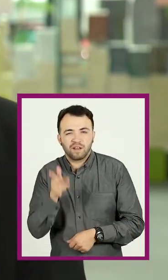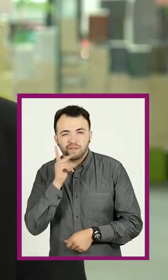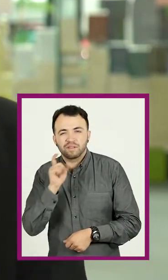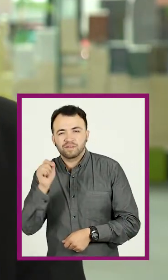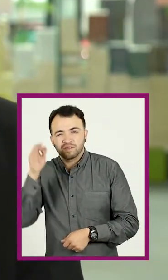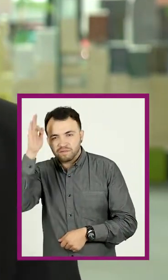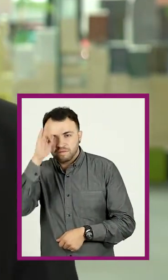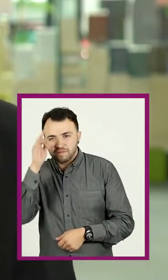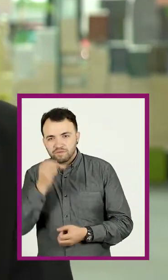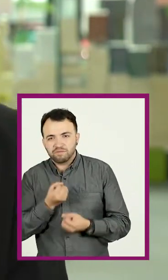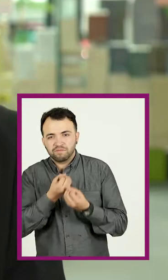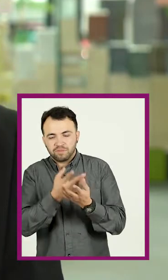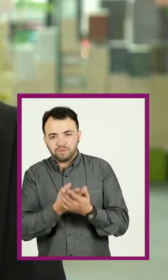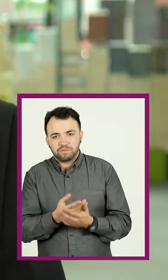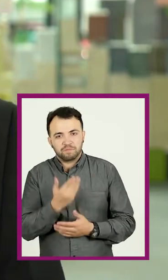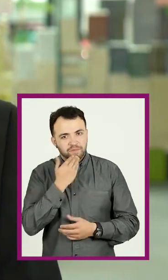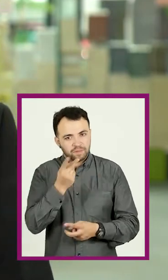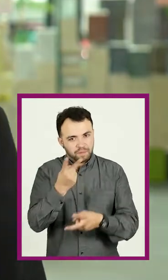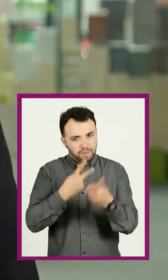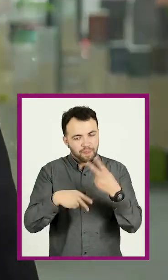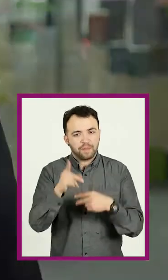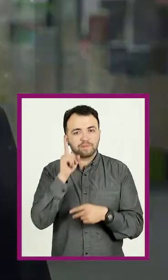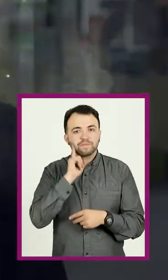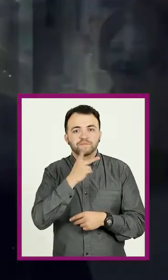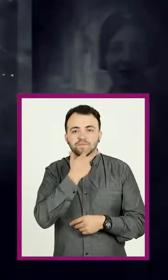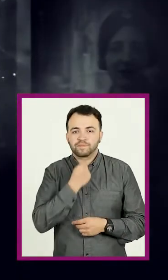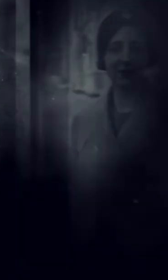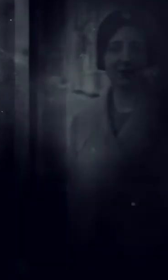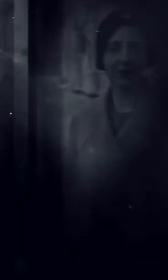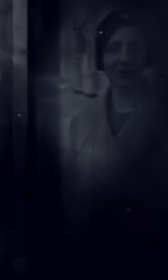respecto. Bienvenidas y bienvenidos una vez más.